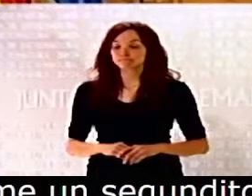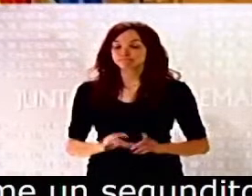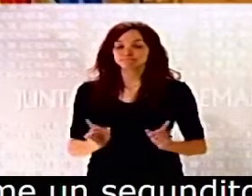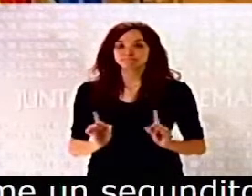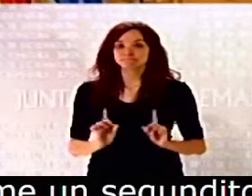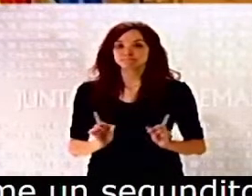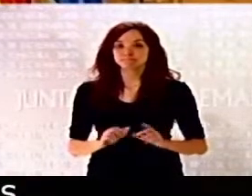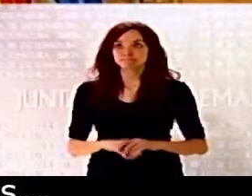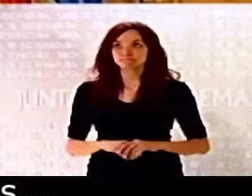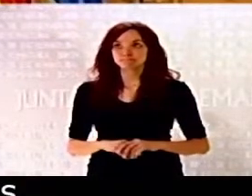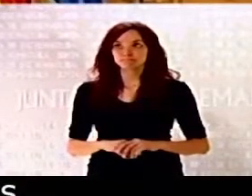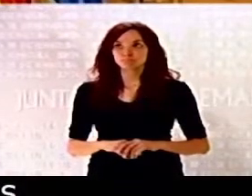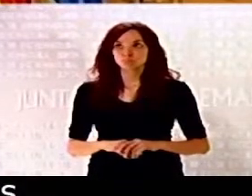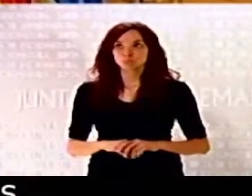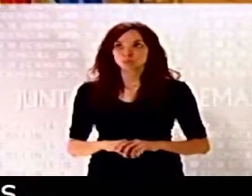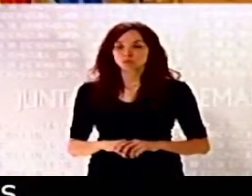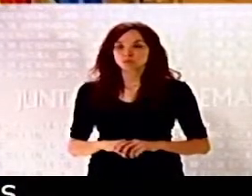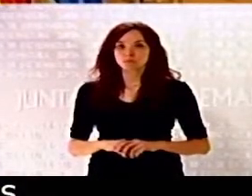No los tengo,